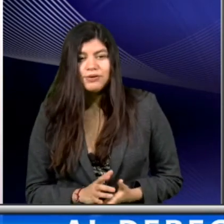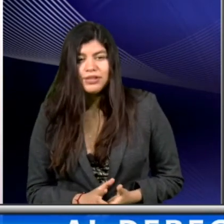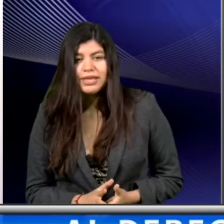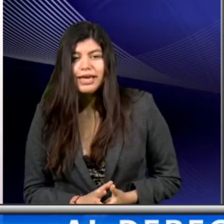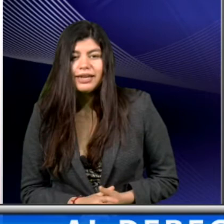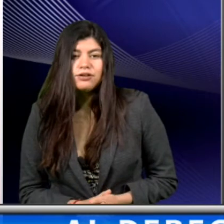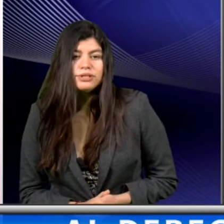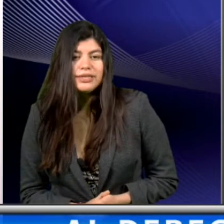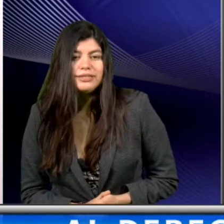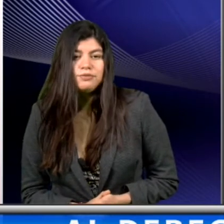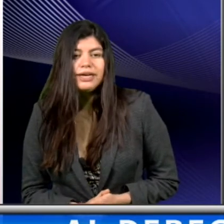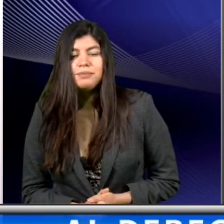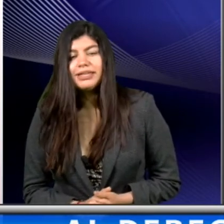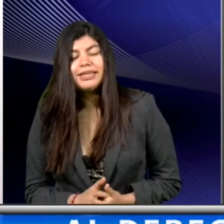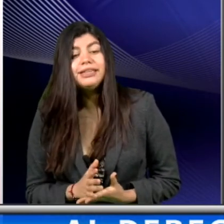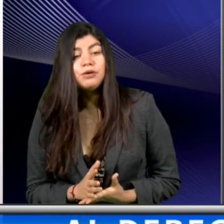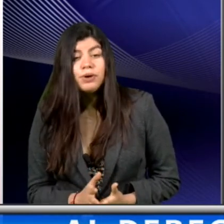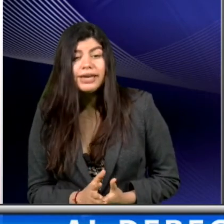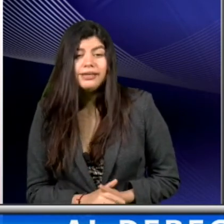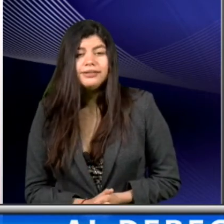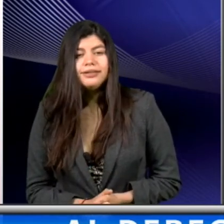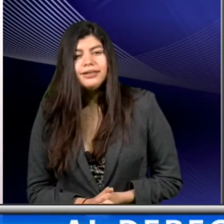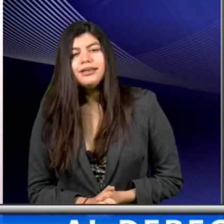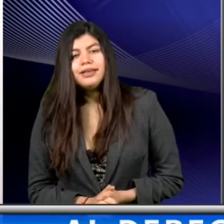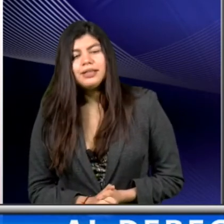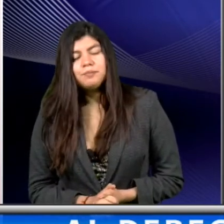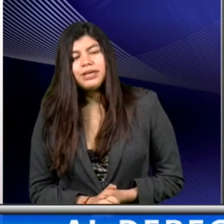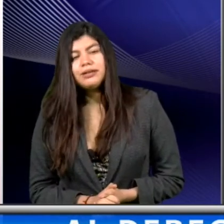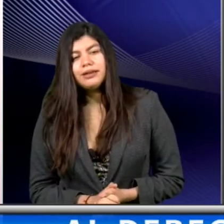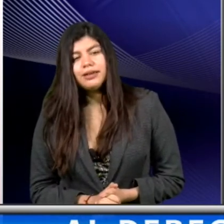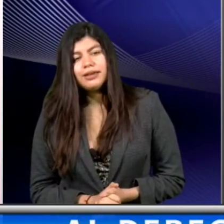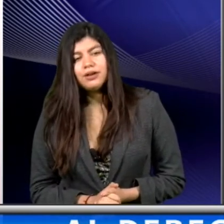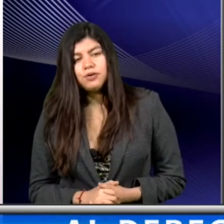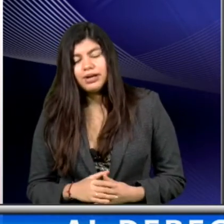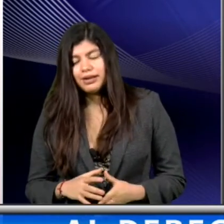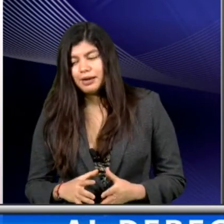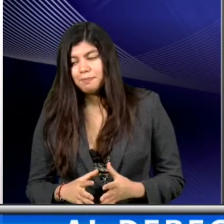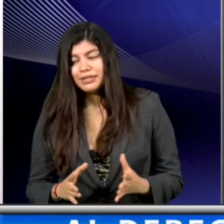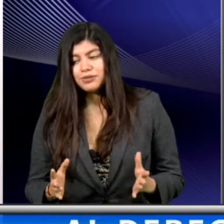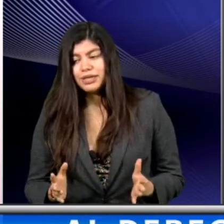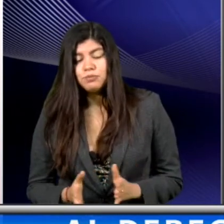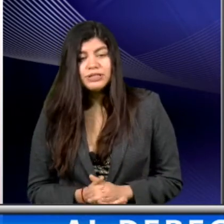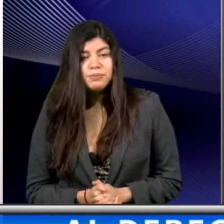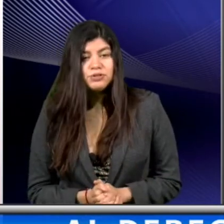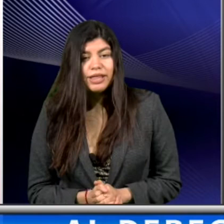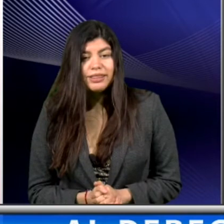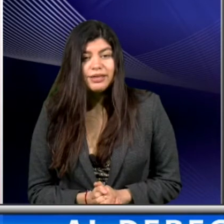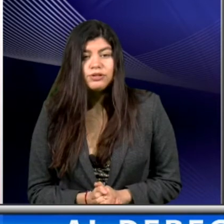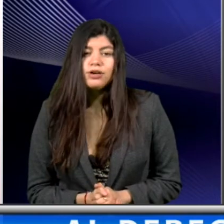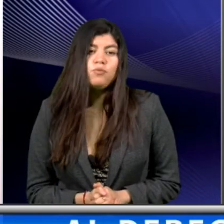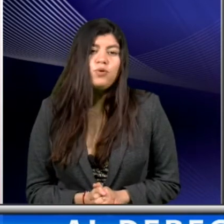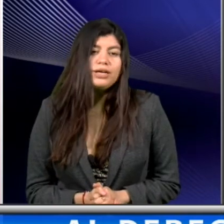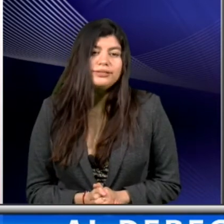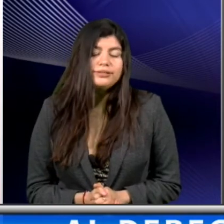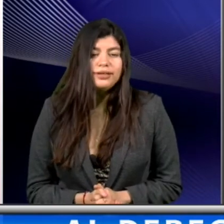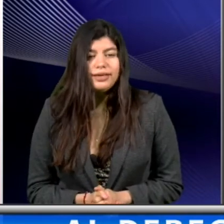campesinas, precordilleranas, como se dice vulgarmente, gente buena, también con el paso de que muchas personas de otras comunas,